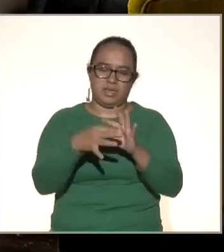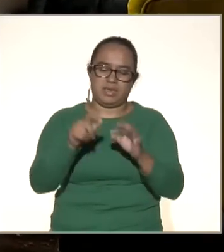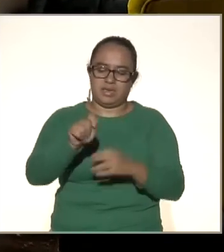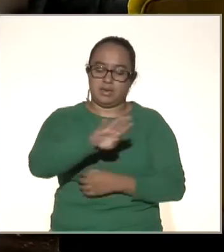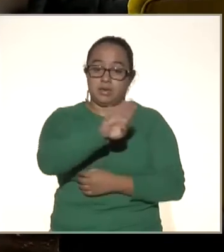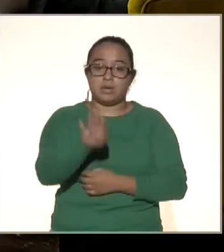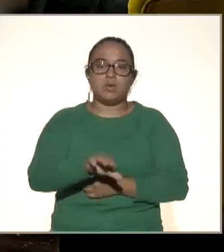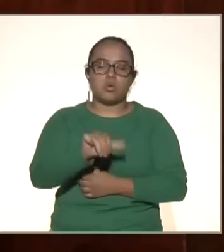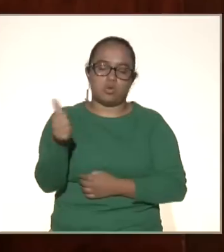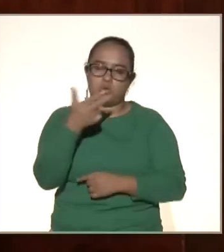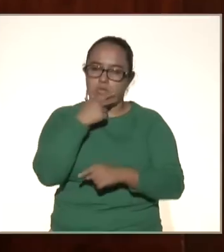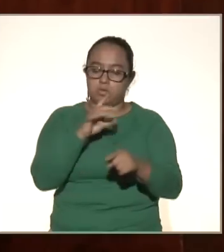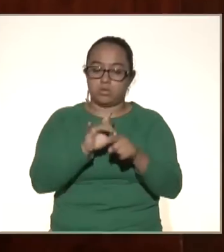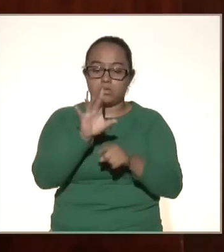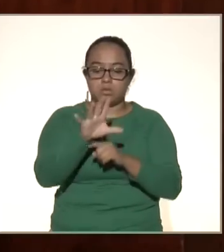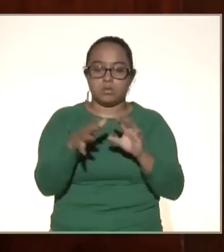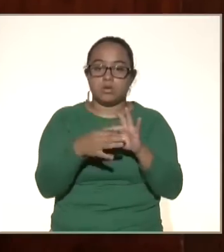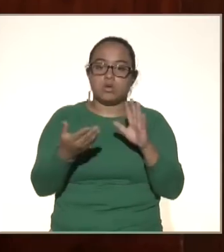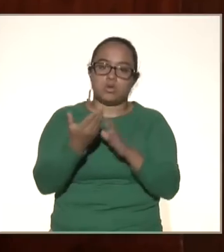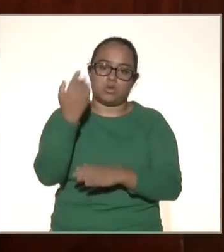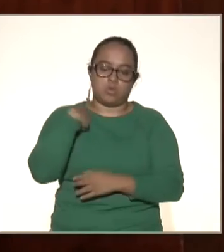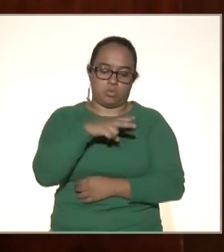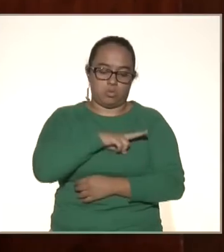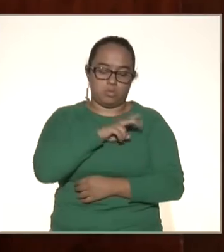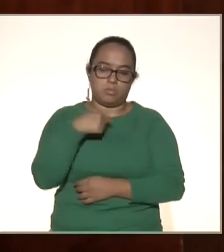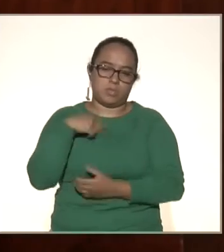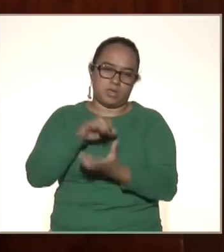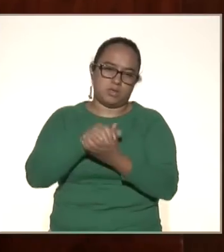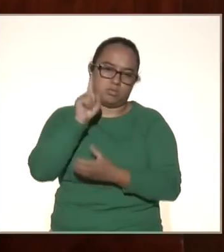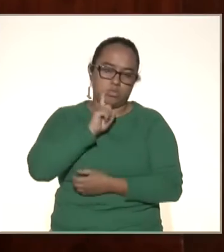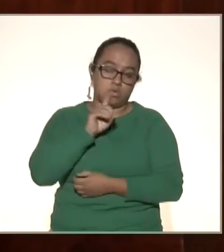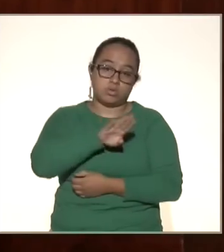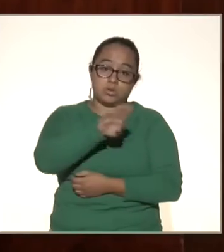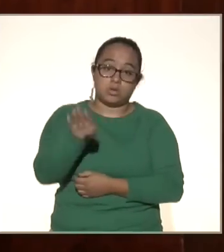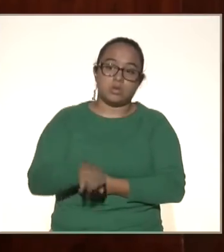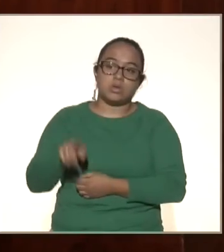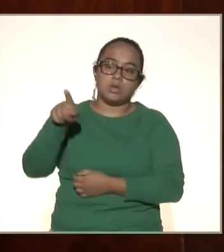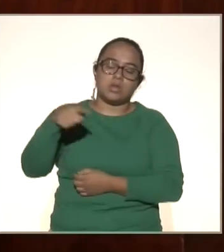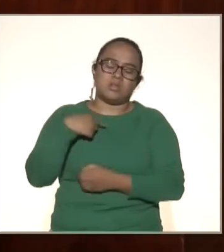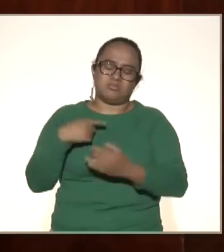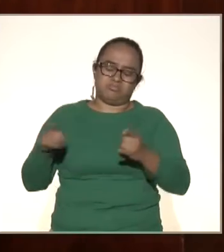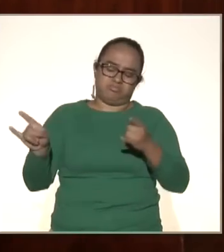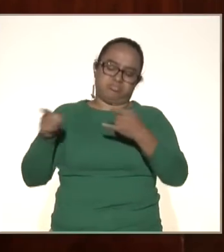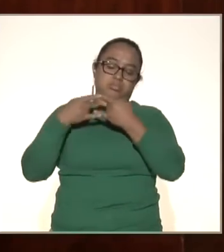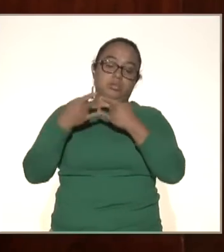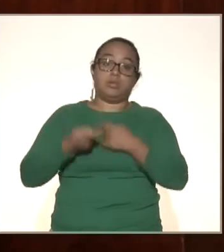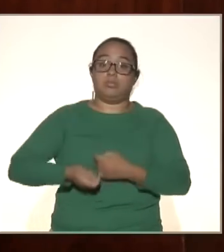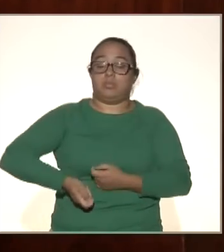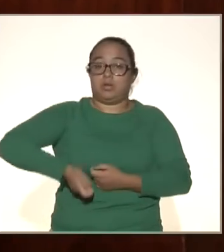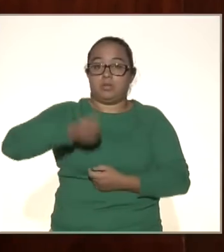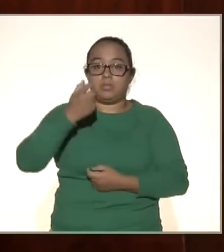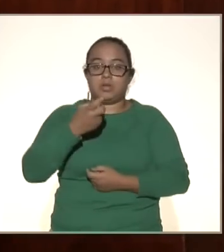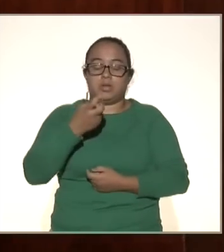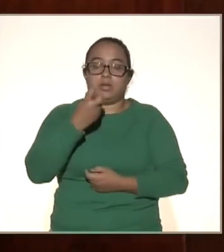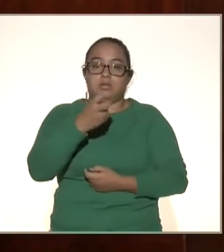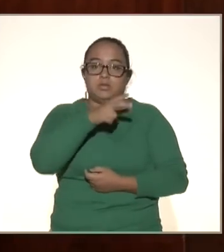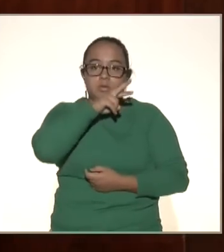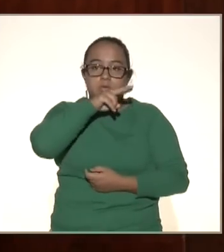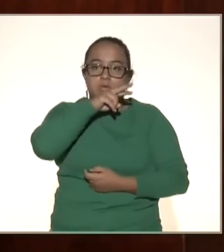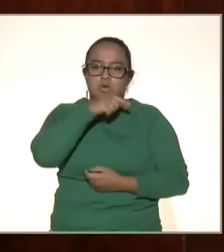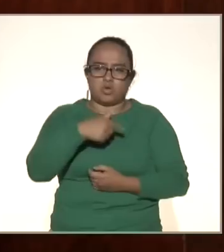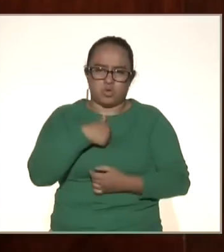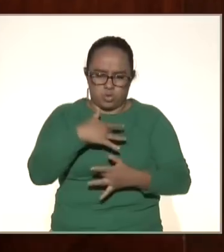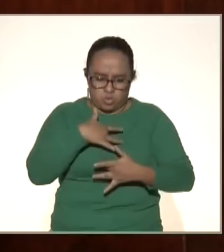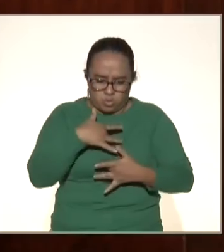Juan Manuel nos dice, yo fui viudo, falleció mi mujer, él se encerraba, dice, por primera vez me preocupa que este duelo del que no me